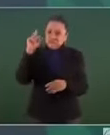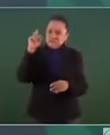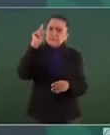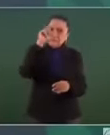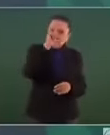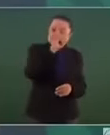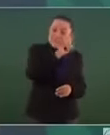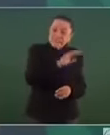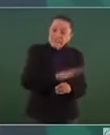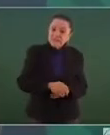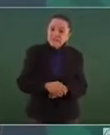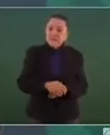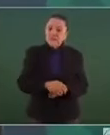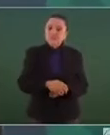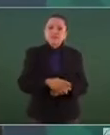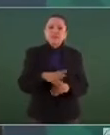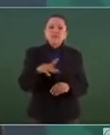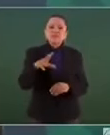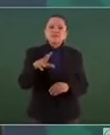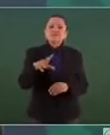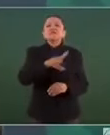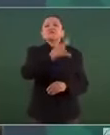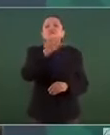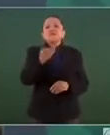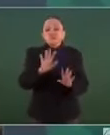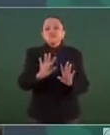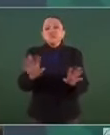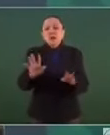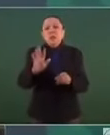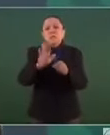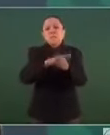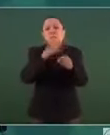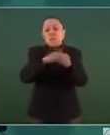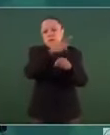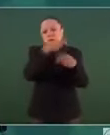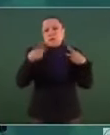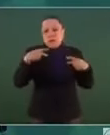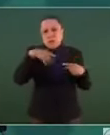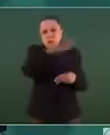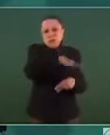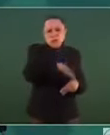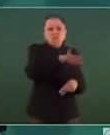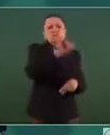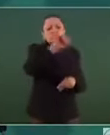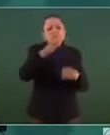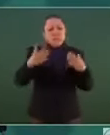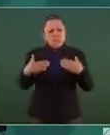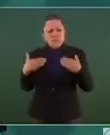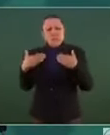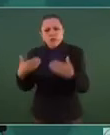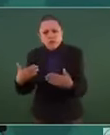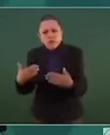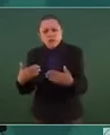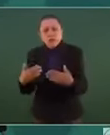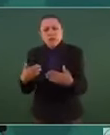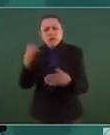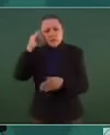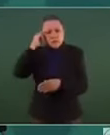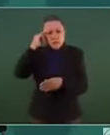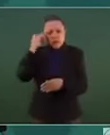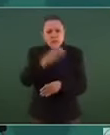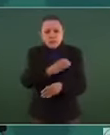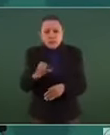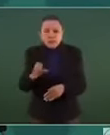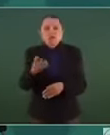nos tuvieron confianza la mayoría de las personas los campesinos